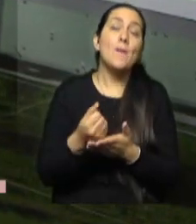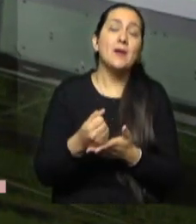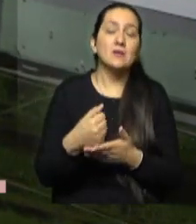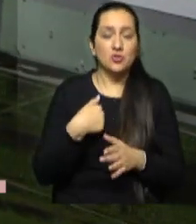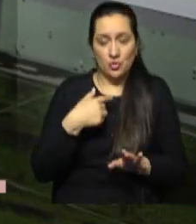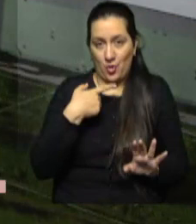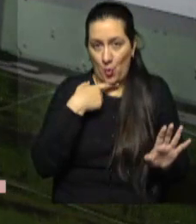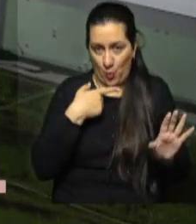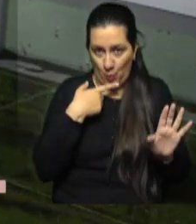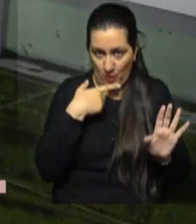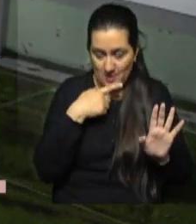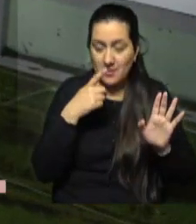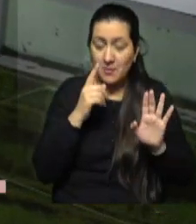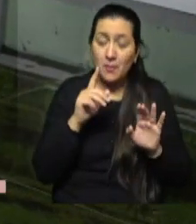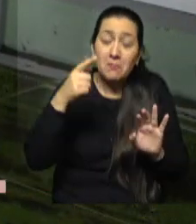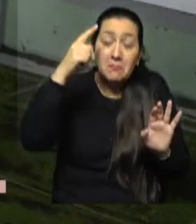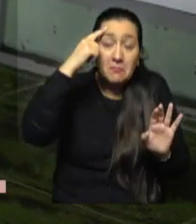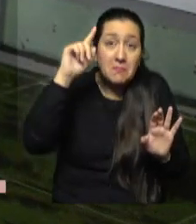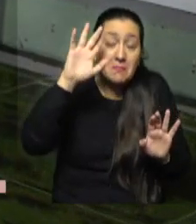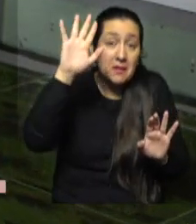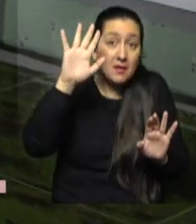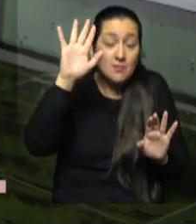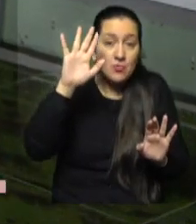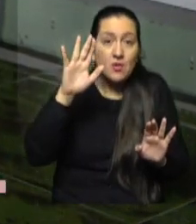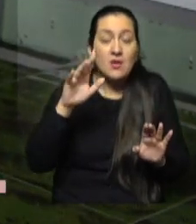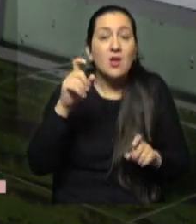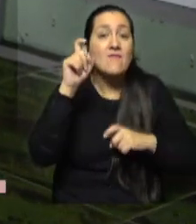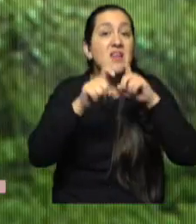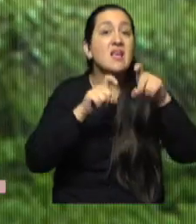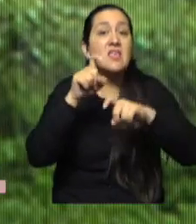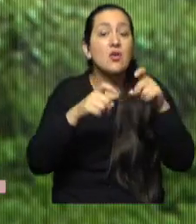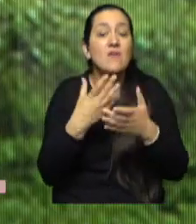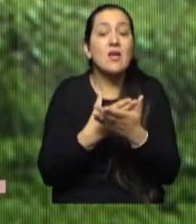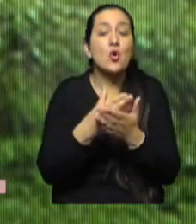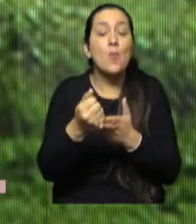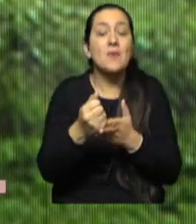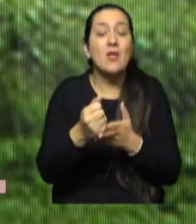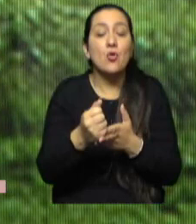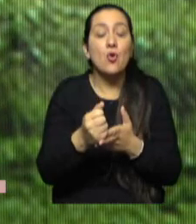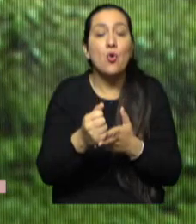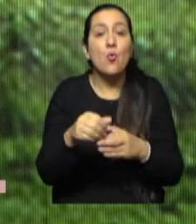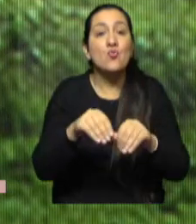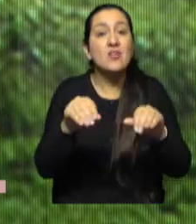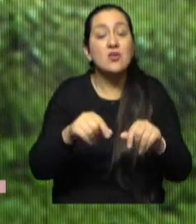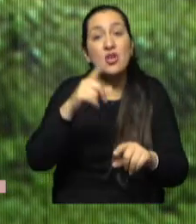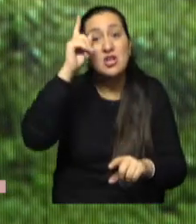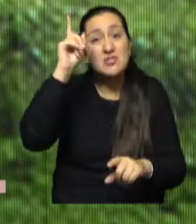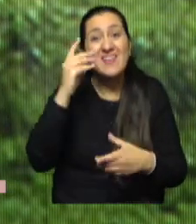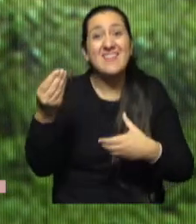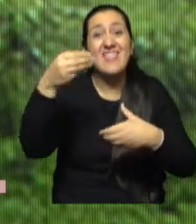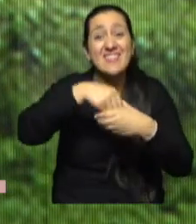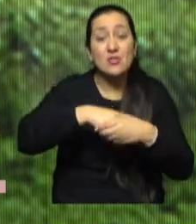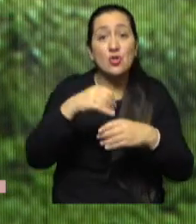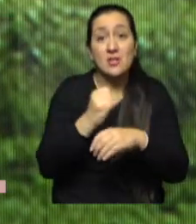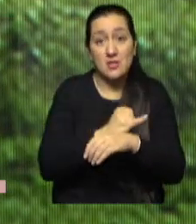tengo mis dudas que sea el caso pero que lo habían engañado en su buena fe y que habían comprado una propiedad que no sabían que estaba afectada lo único que tienen que